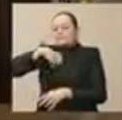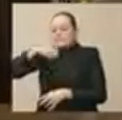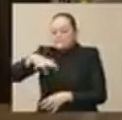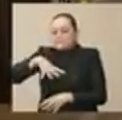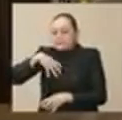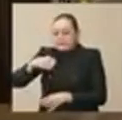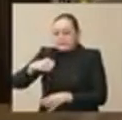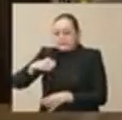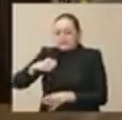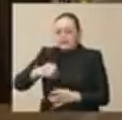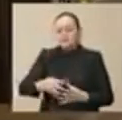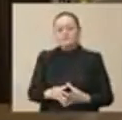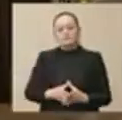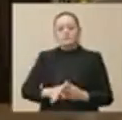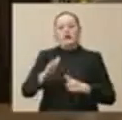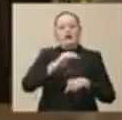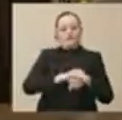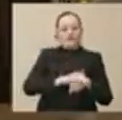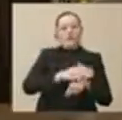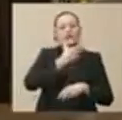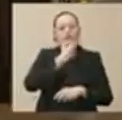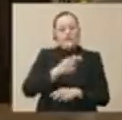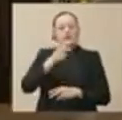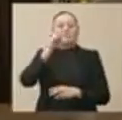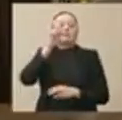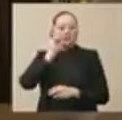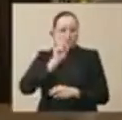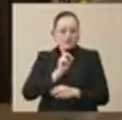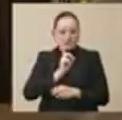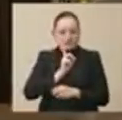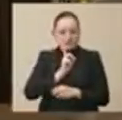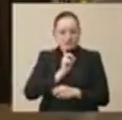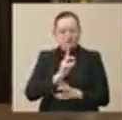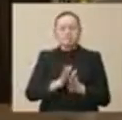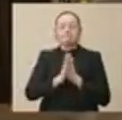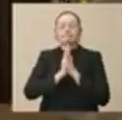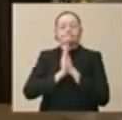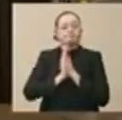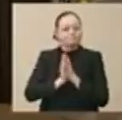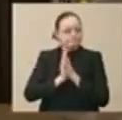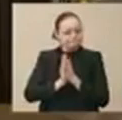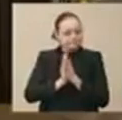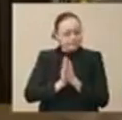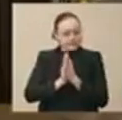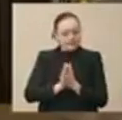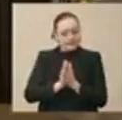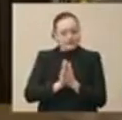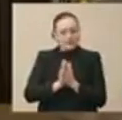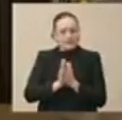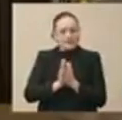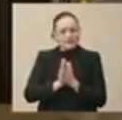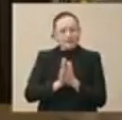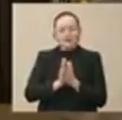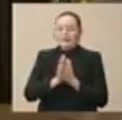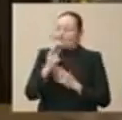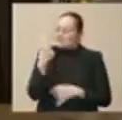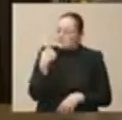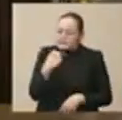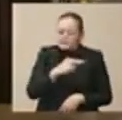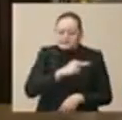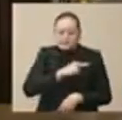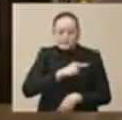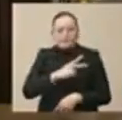mejores resultados en la lucha contra la pandemia amigas y amigos les pido de corazón